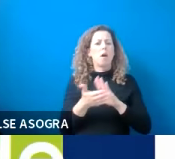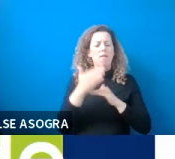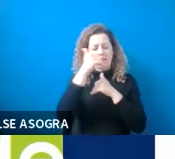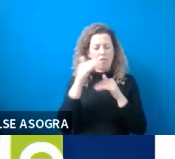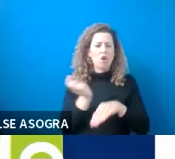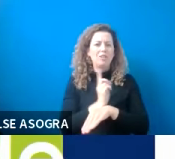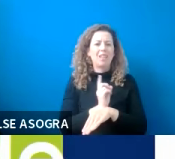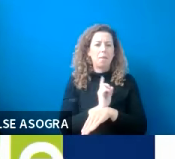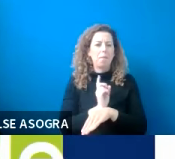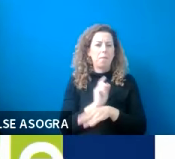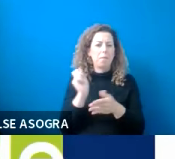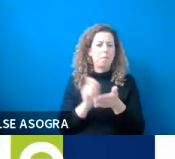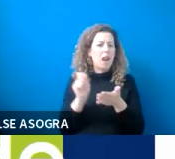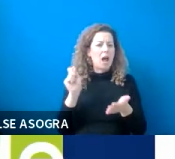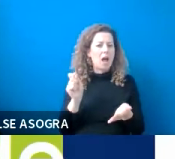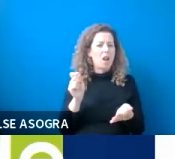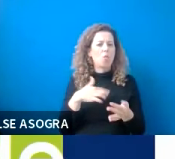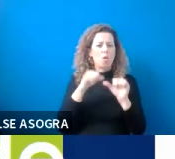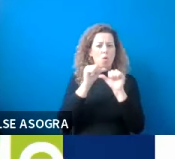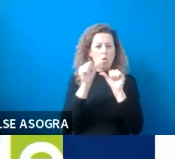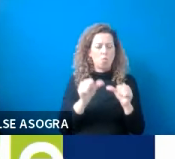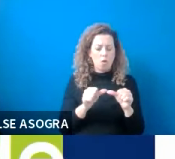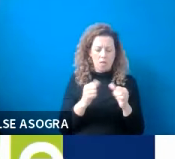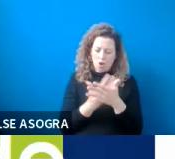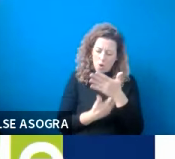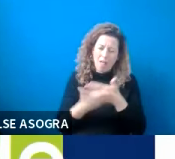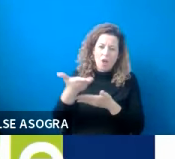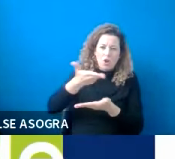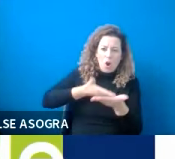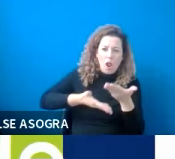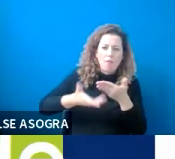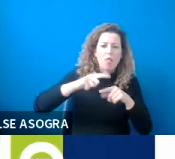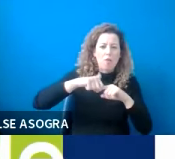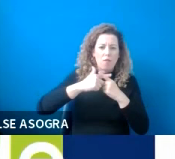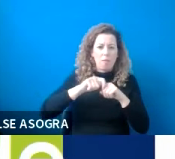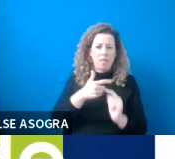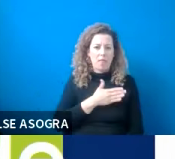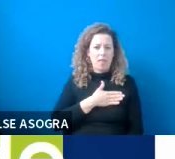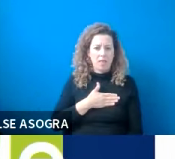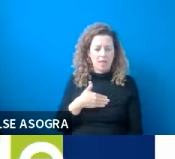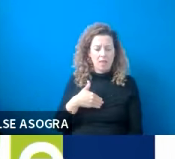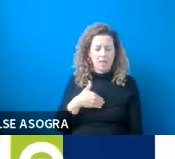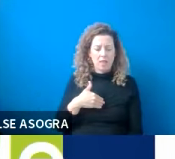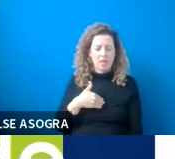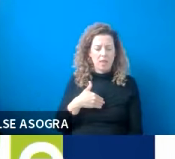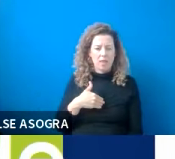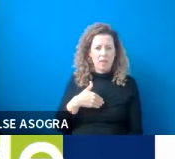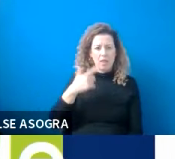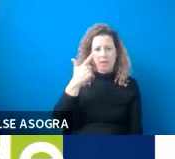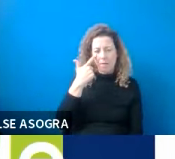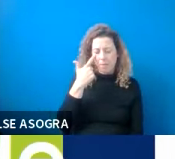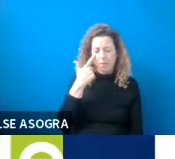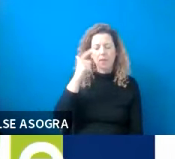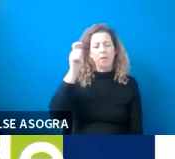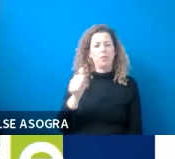en la que hablamos de un modelo más combinado de colaboración con la familia. La familia ha dejado de ser un agente pasivo,